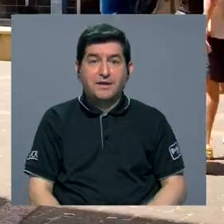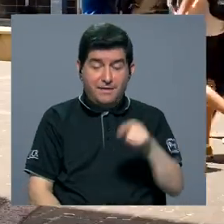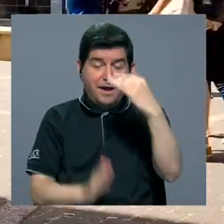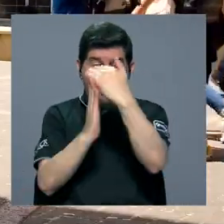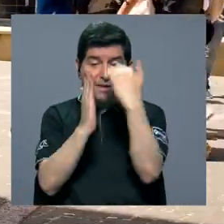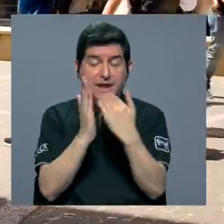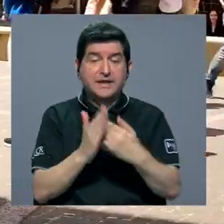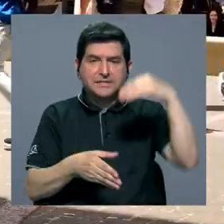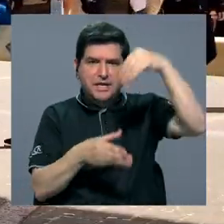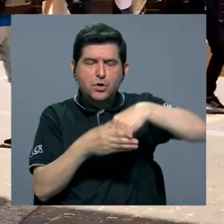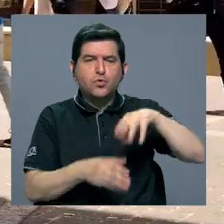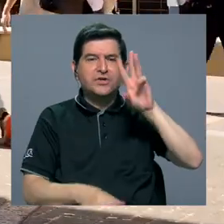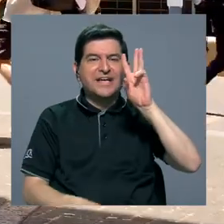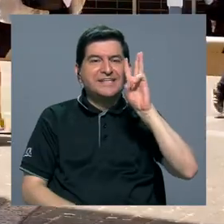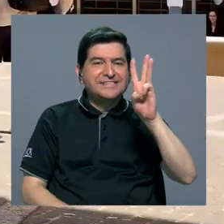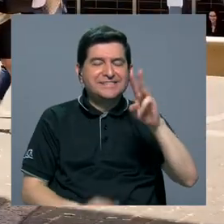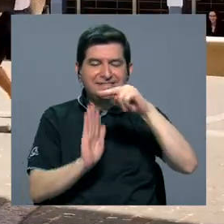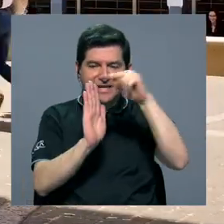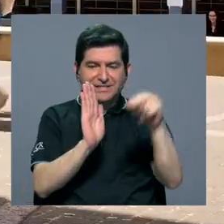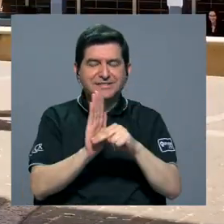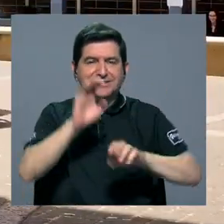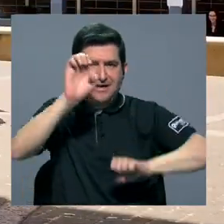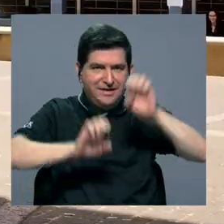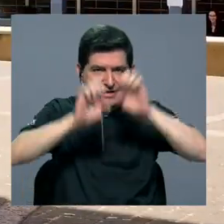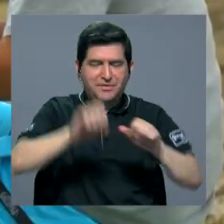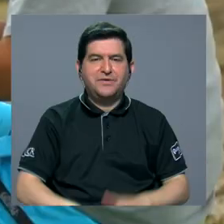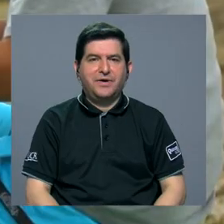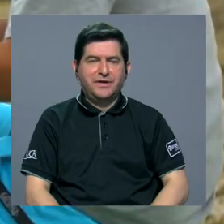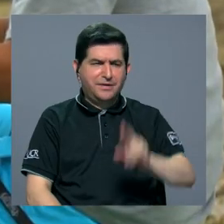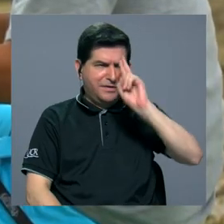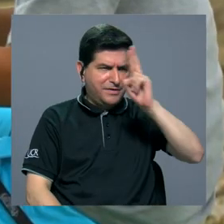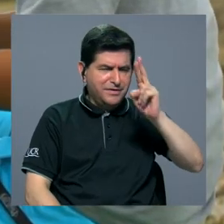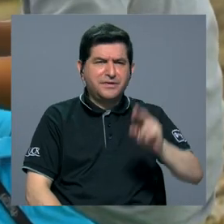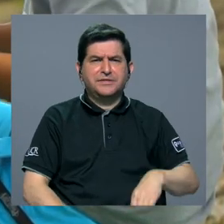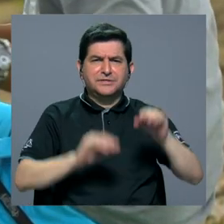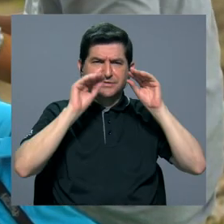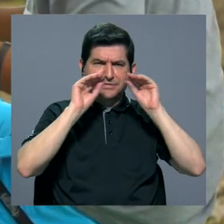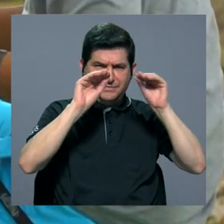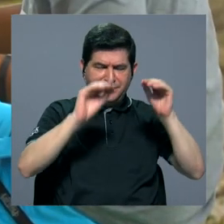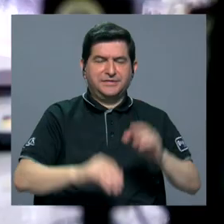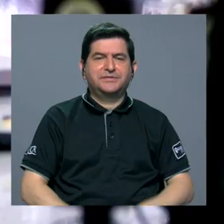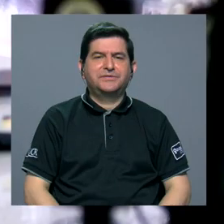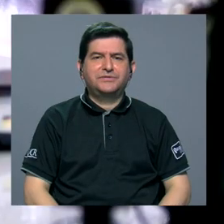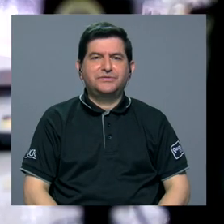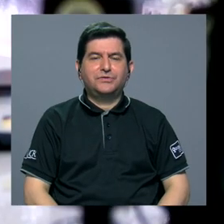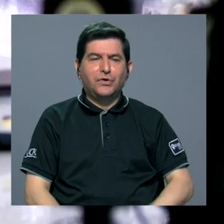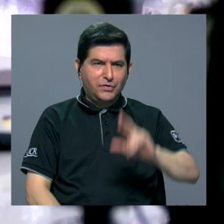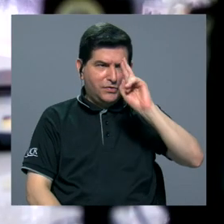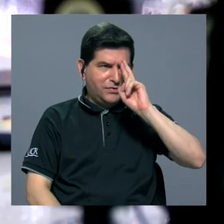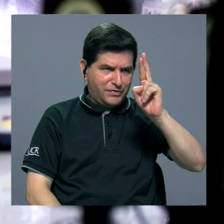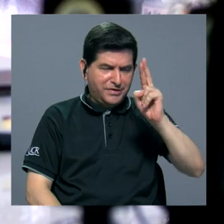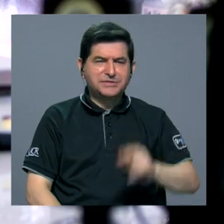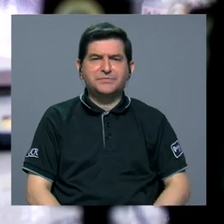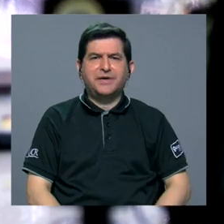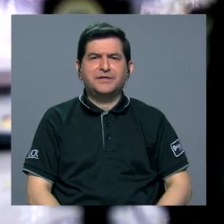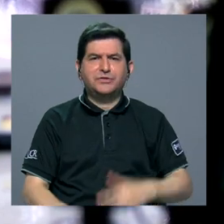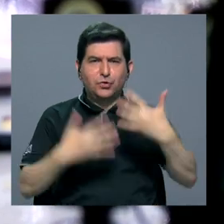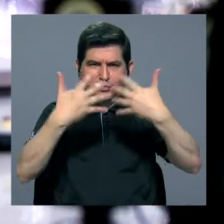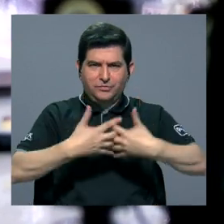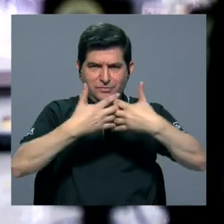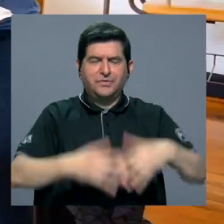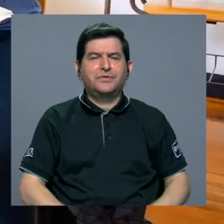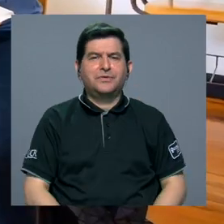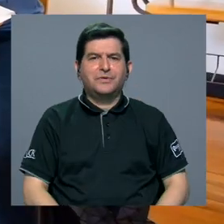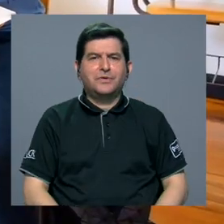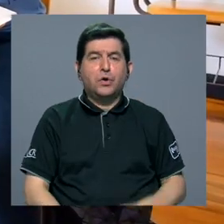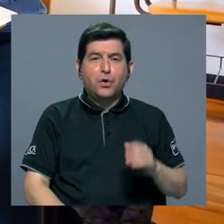toma en cuenta 6 parámetros de evaluación: la reputación académica, la reputación de empleadores,